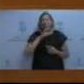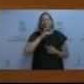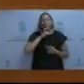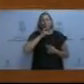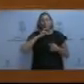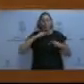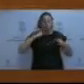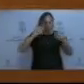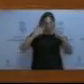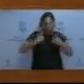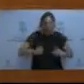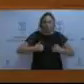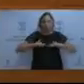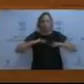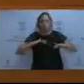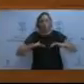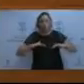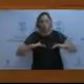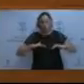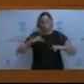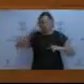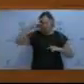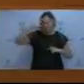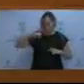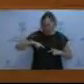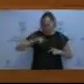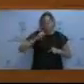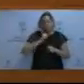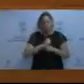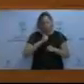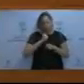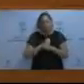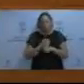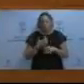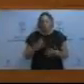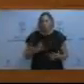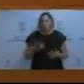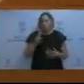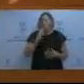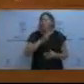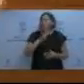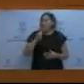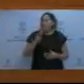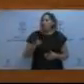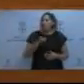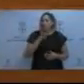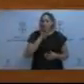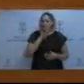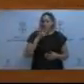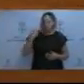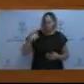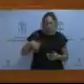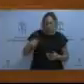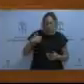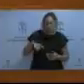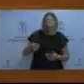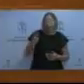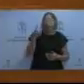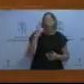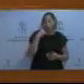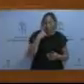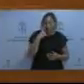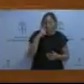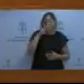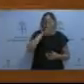El chico con dificultades motoras. Sé que están en ello. Oiga, estamos ya a 22 de septiembre. Vamos a ver si antes de que acabe el primer